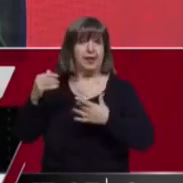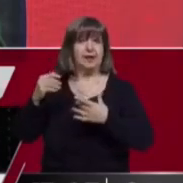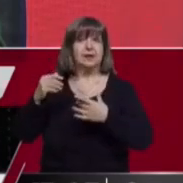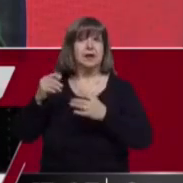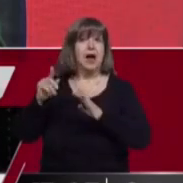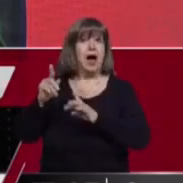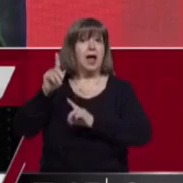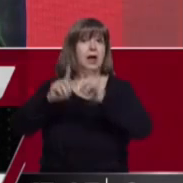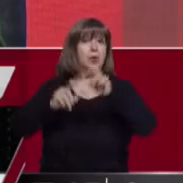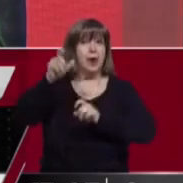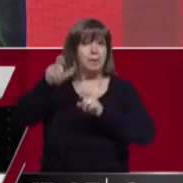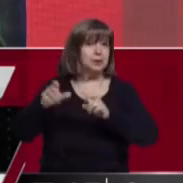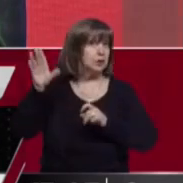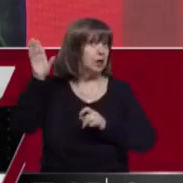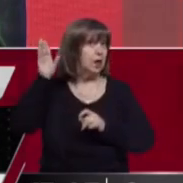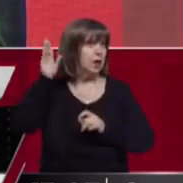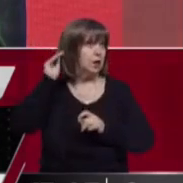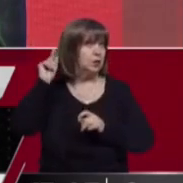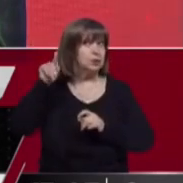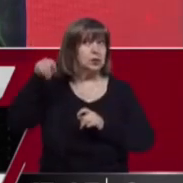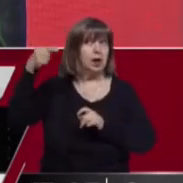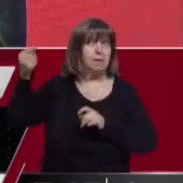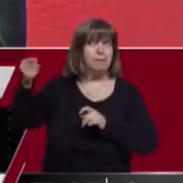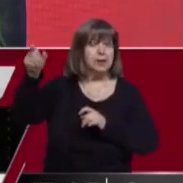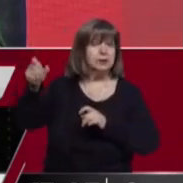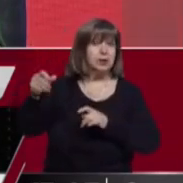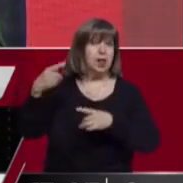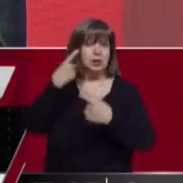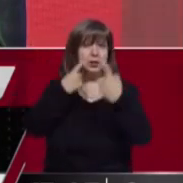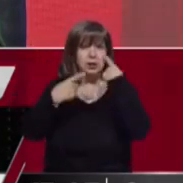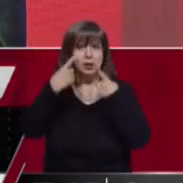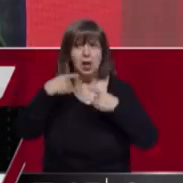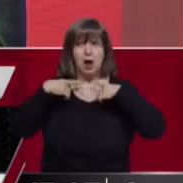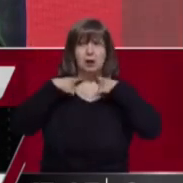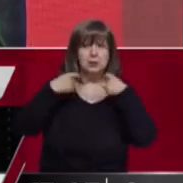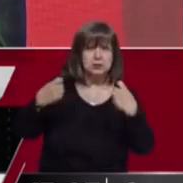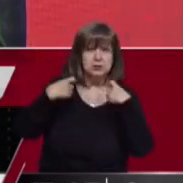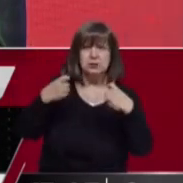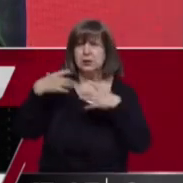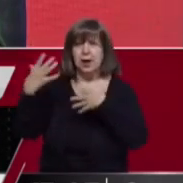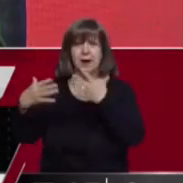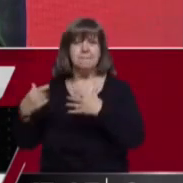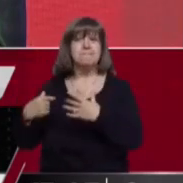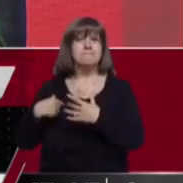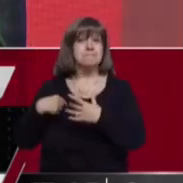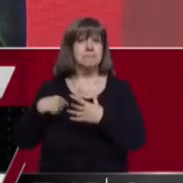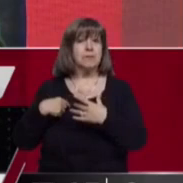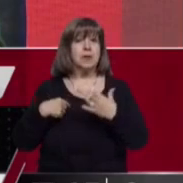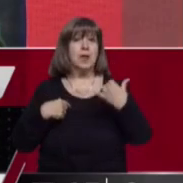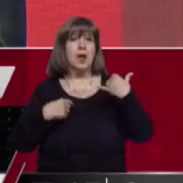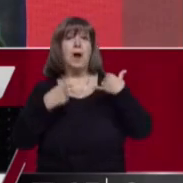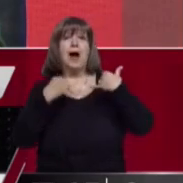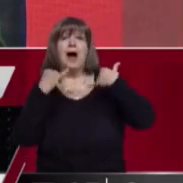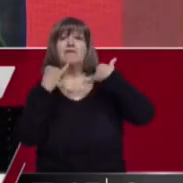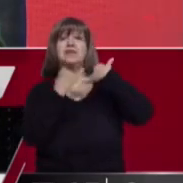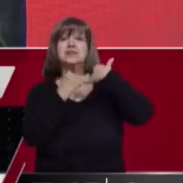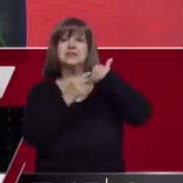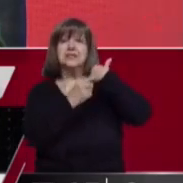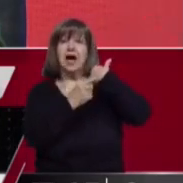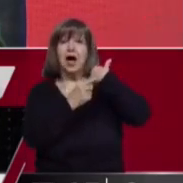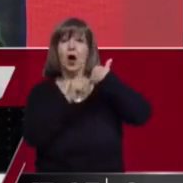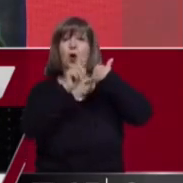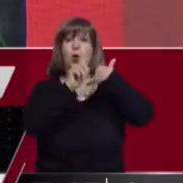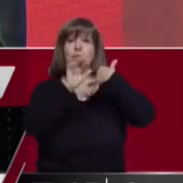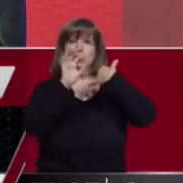también hacer la denuncia penal porque realmente hay un delito. El 102 es un espacio para la protección de derechos. Entonces si